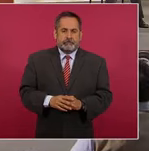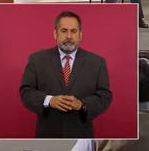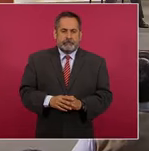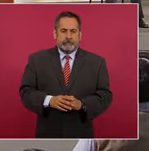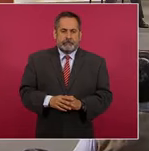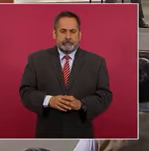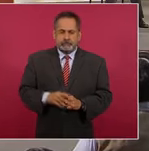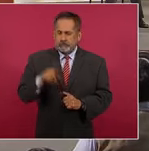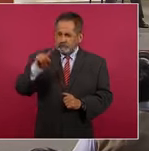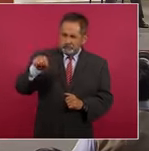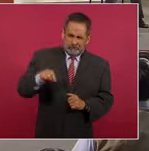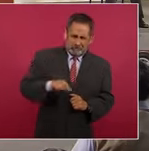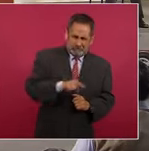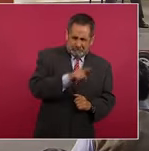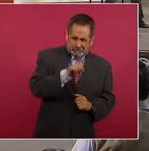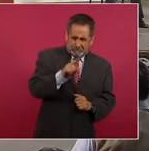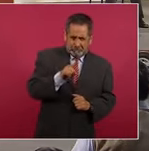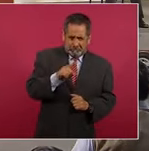¿dónde hay más dinero?